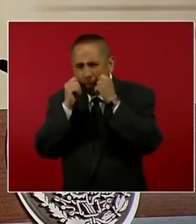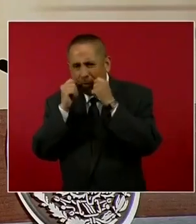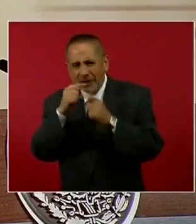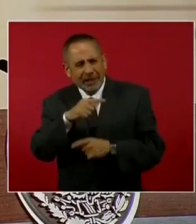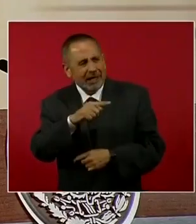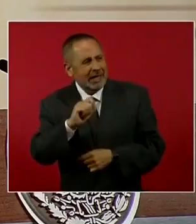inmoralidad